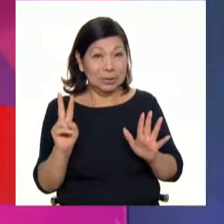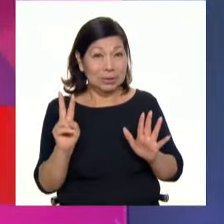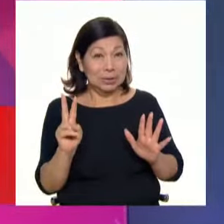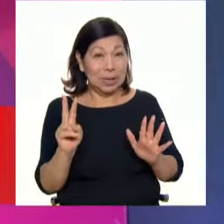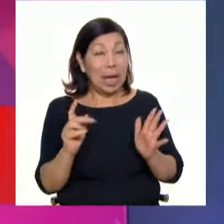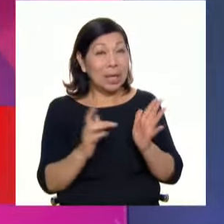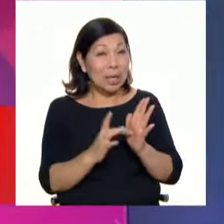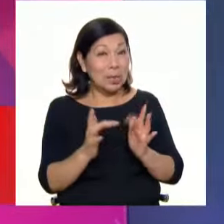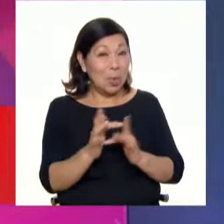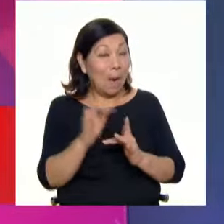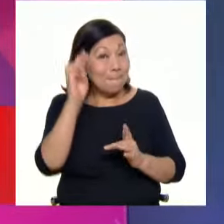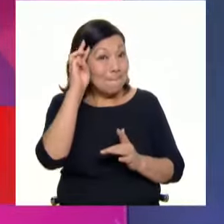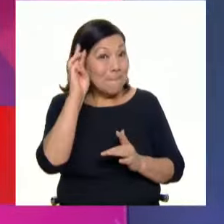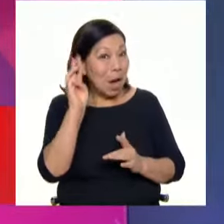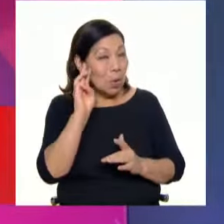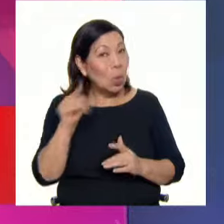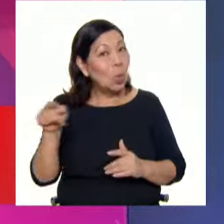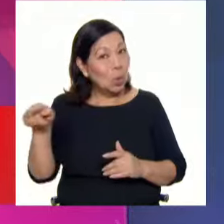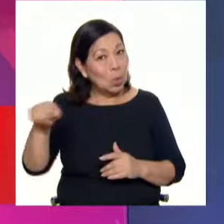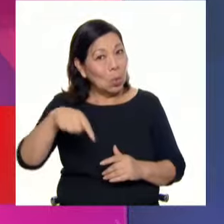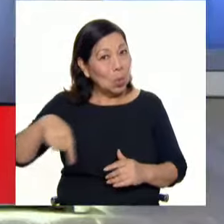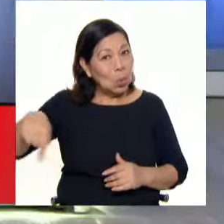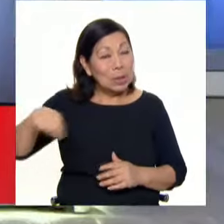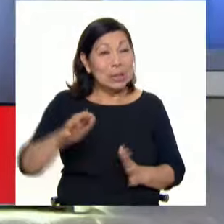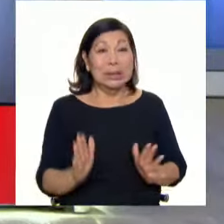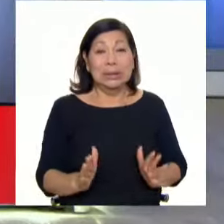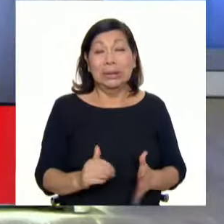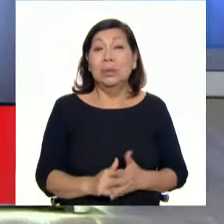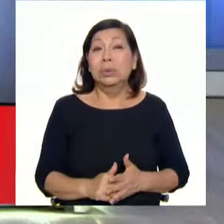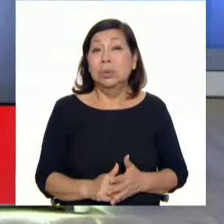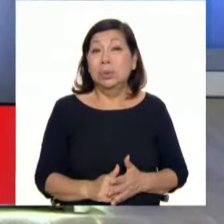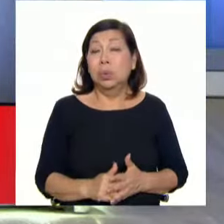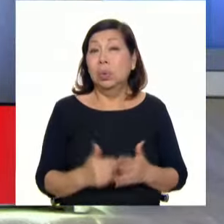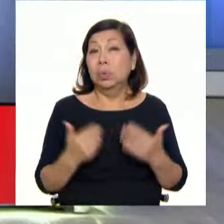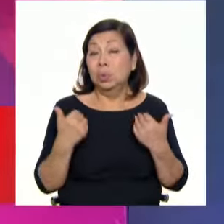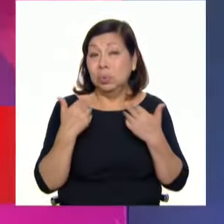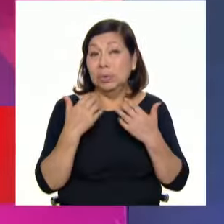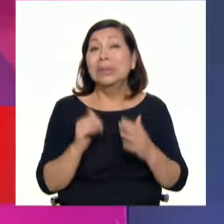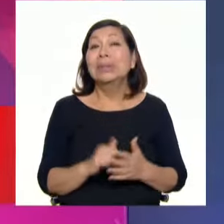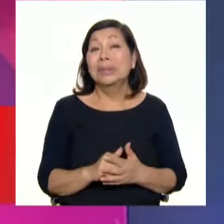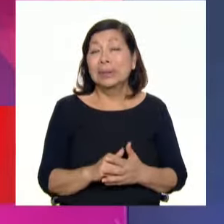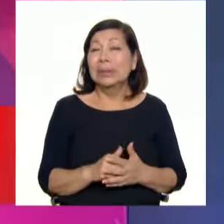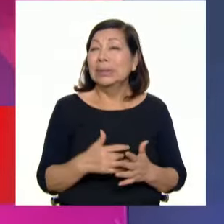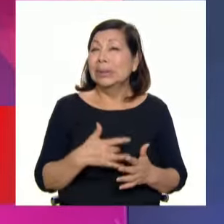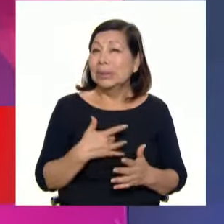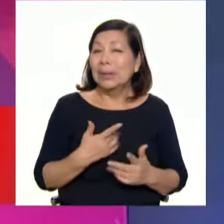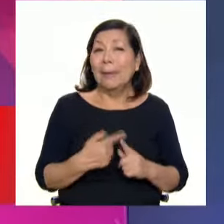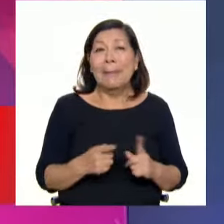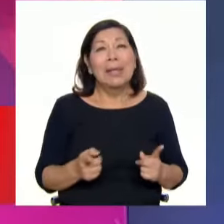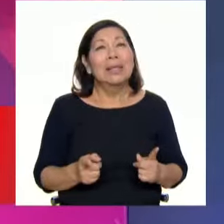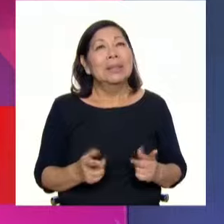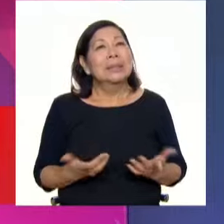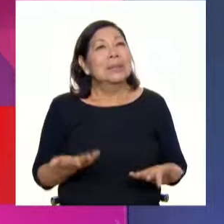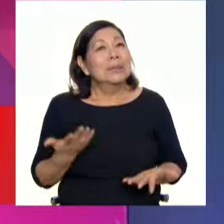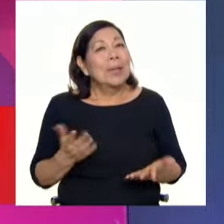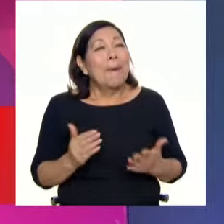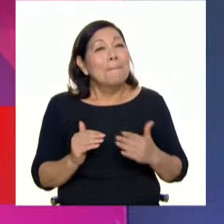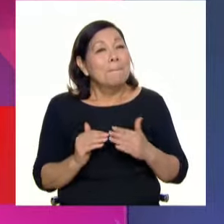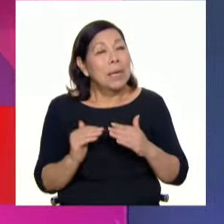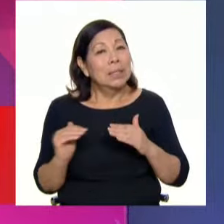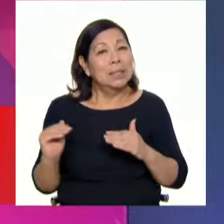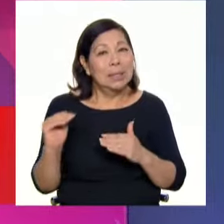estación de Jesús María. Es 33. Un valor bastante pero considerado. A eso hay que sumarle también la sensación térmica, ¿no? Sí, la sensación térmica es un valor un poquito